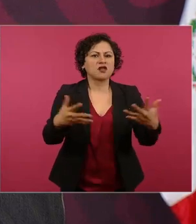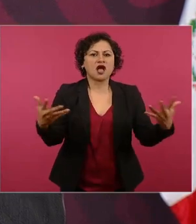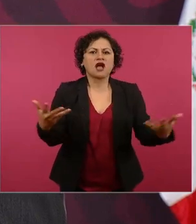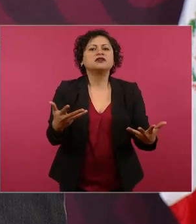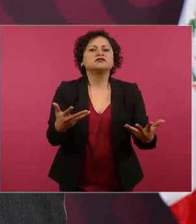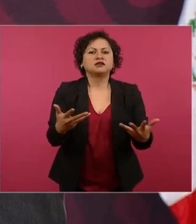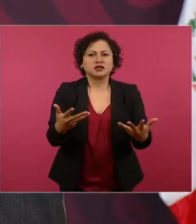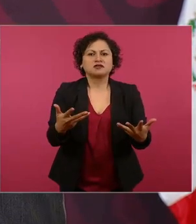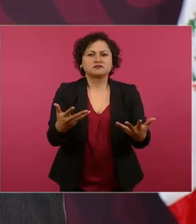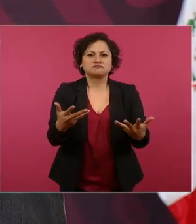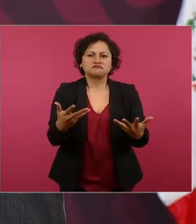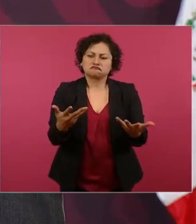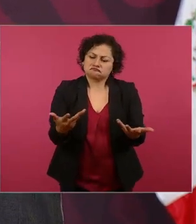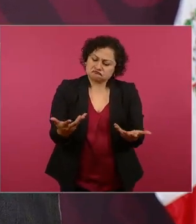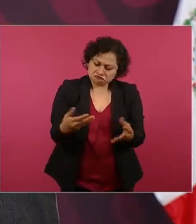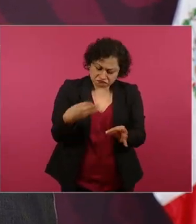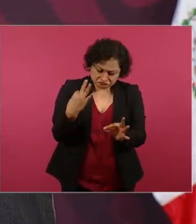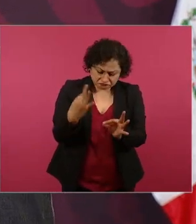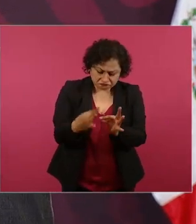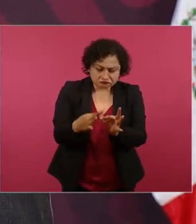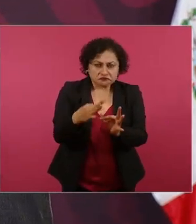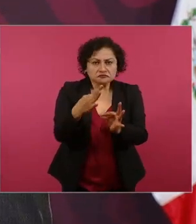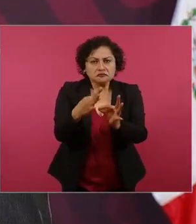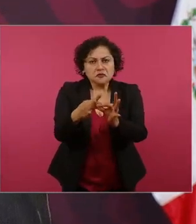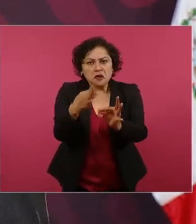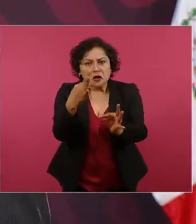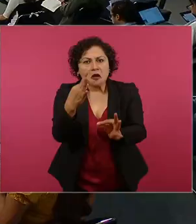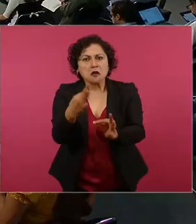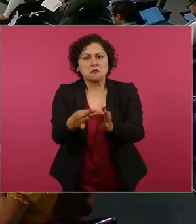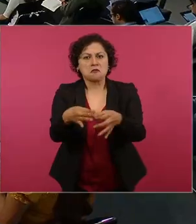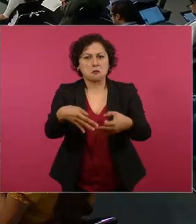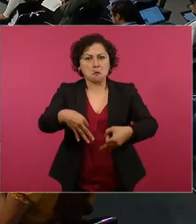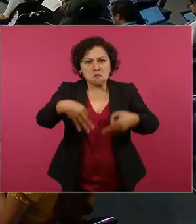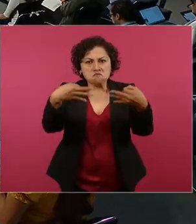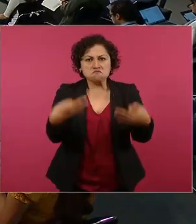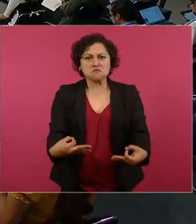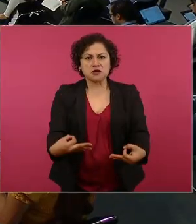de manera consecuente y en forma digna.